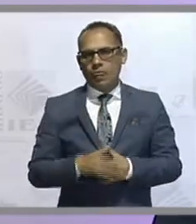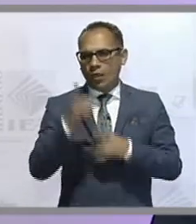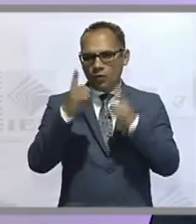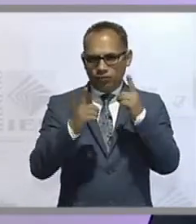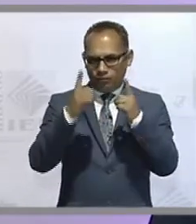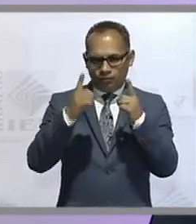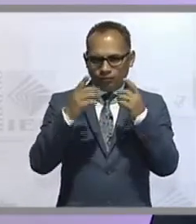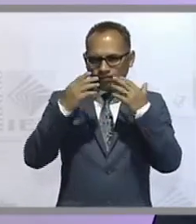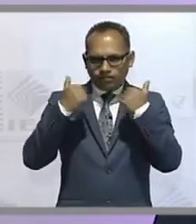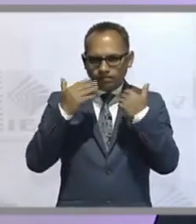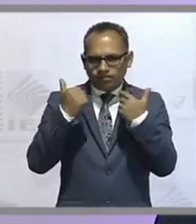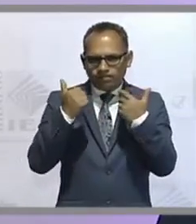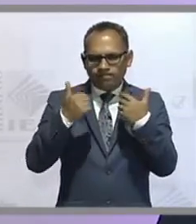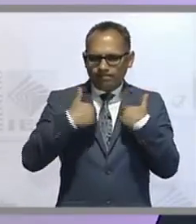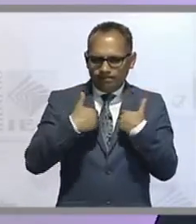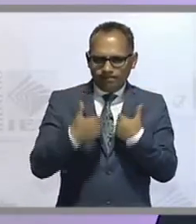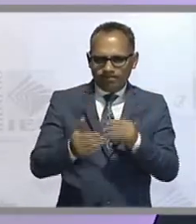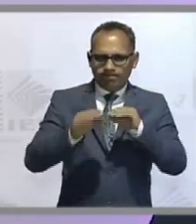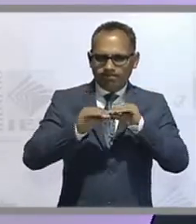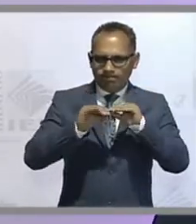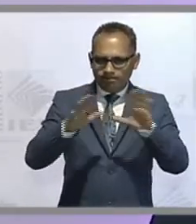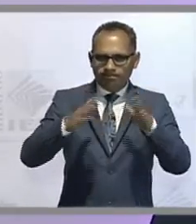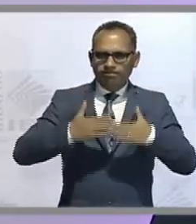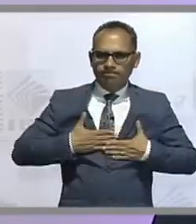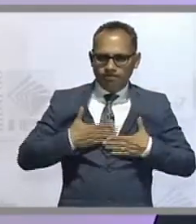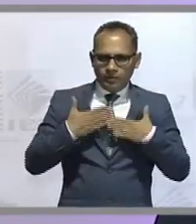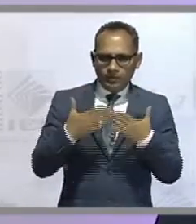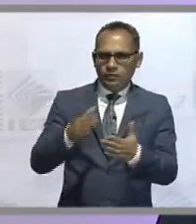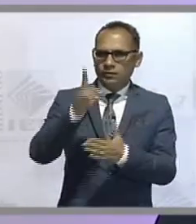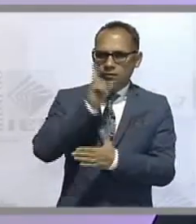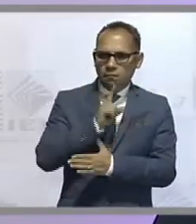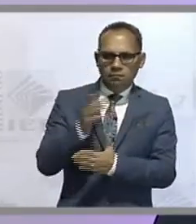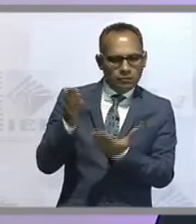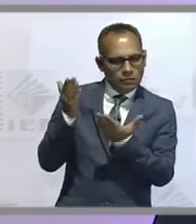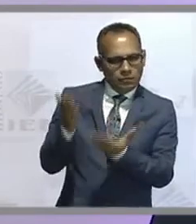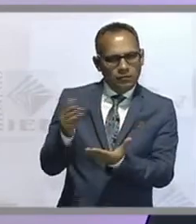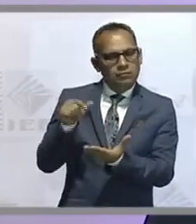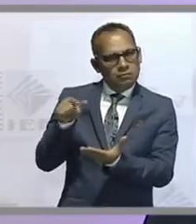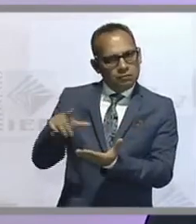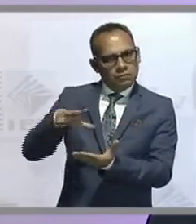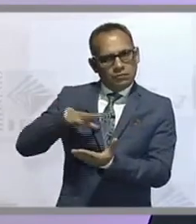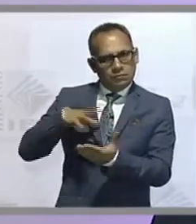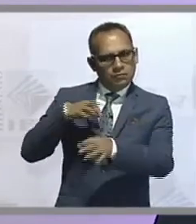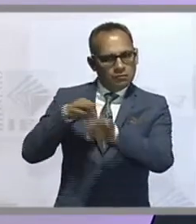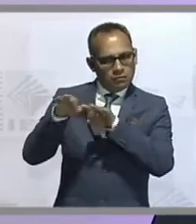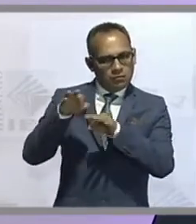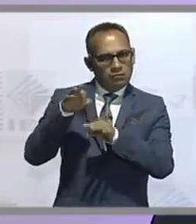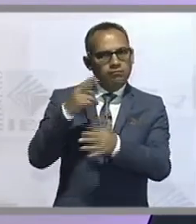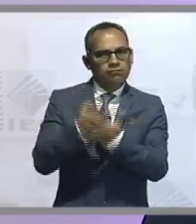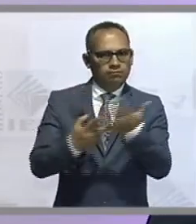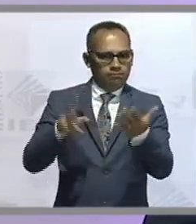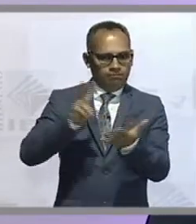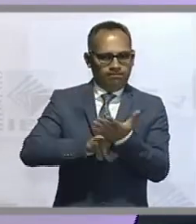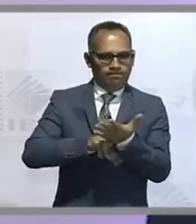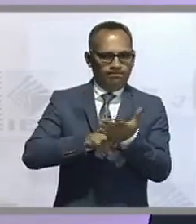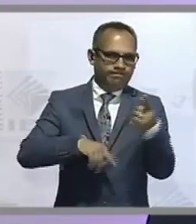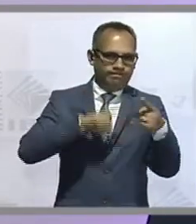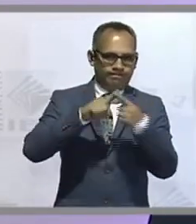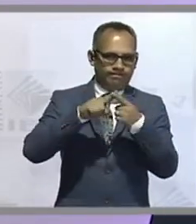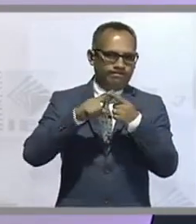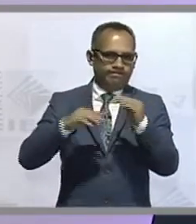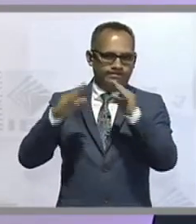mujer es quien tiene 222 trabajos uno en el hogar y el otro